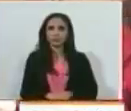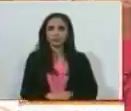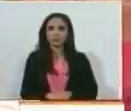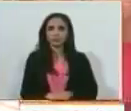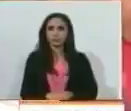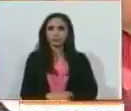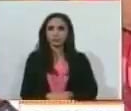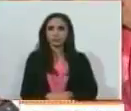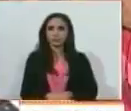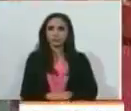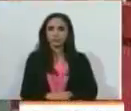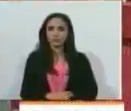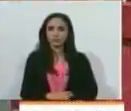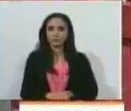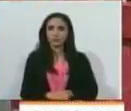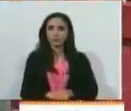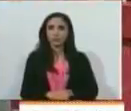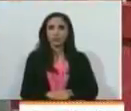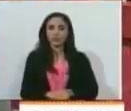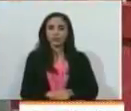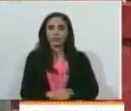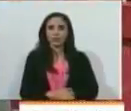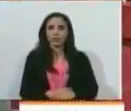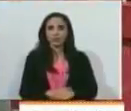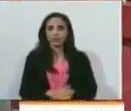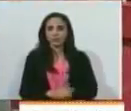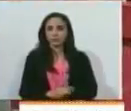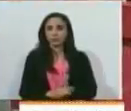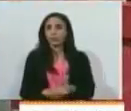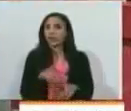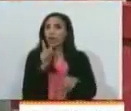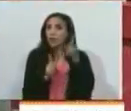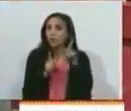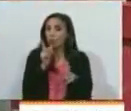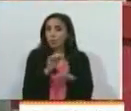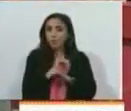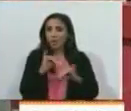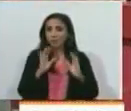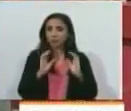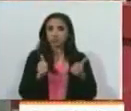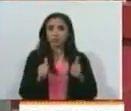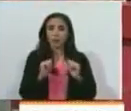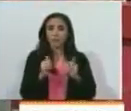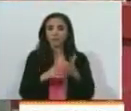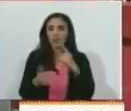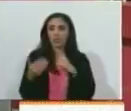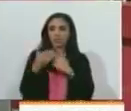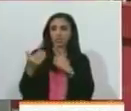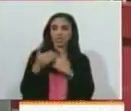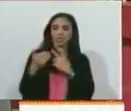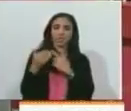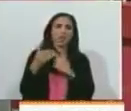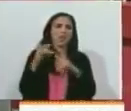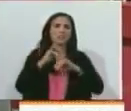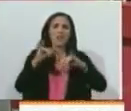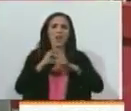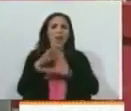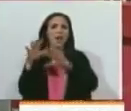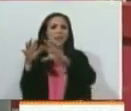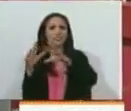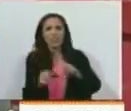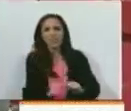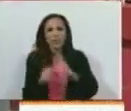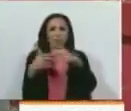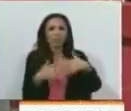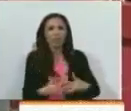Uno por ahí. Ya comenzaron a amenazar. Ahora sí nos vamos para Estados Unidos a pedir que invadan a Venezuela. Ahora